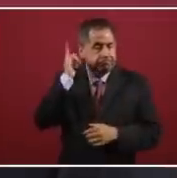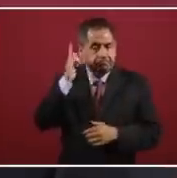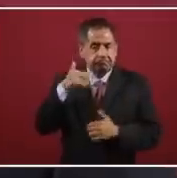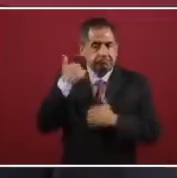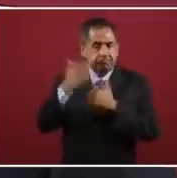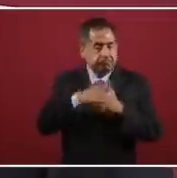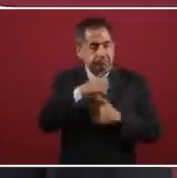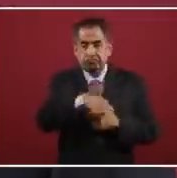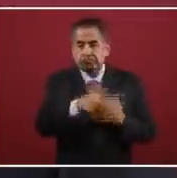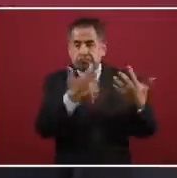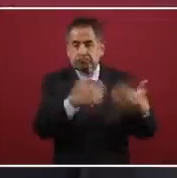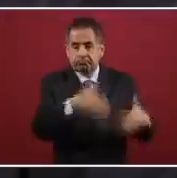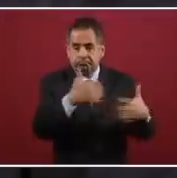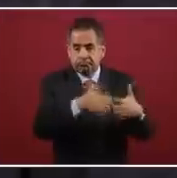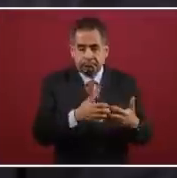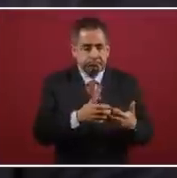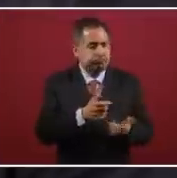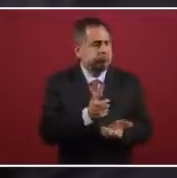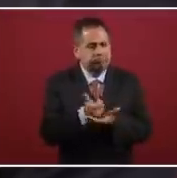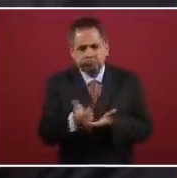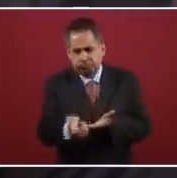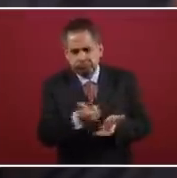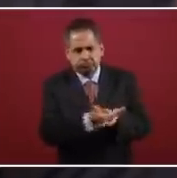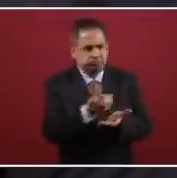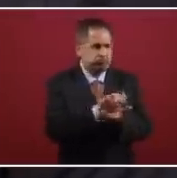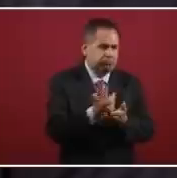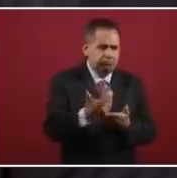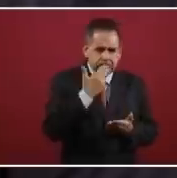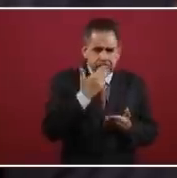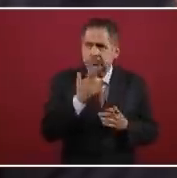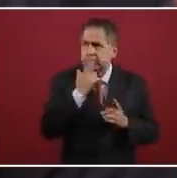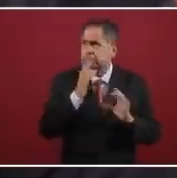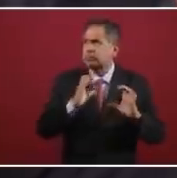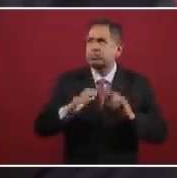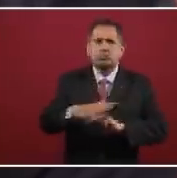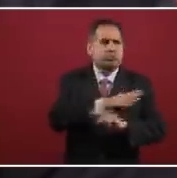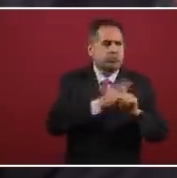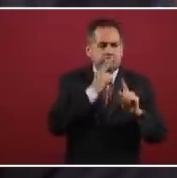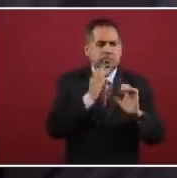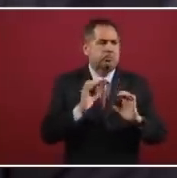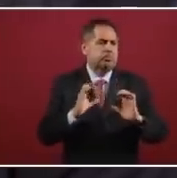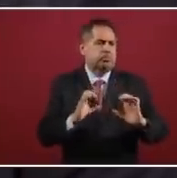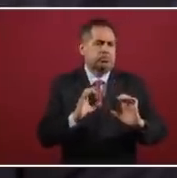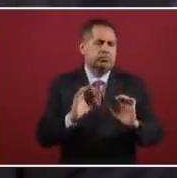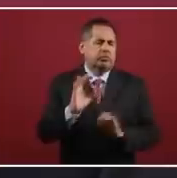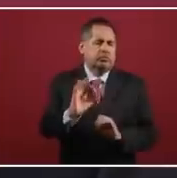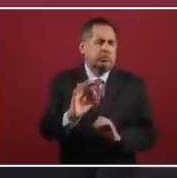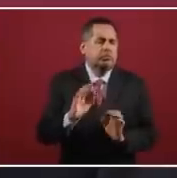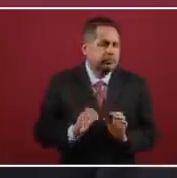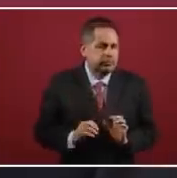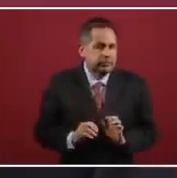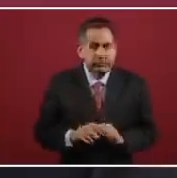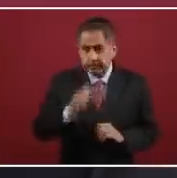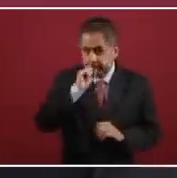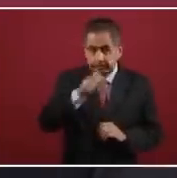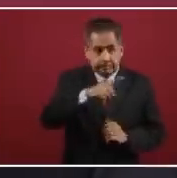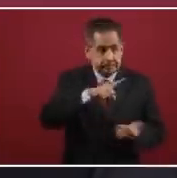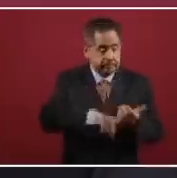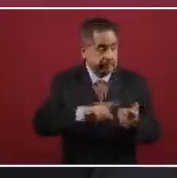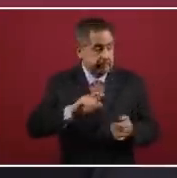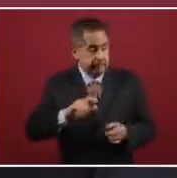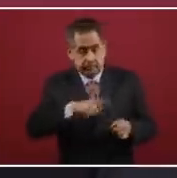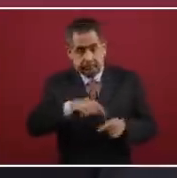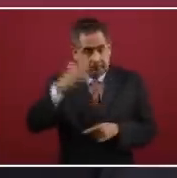empresas pues paguen buenos salarios, que cuiden el medio ambiente y que al mismo tiempo los dirigentes,